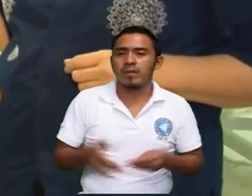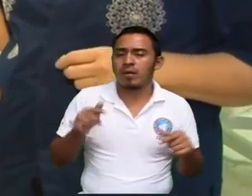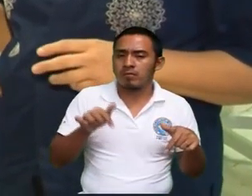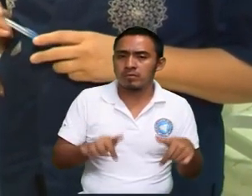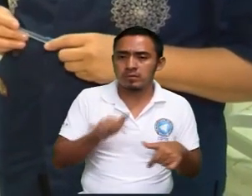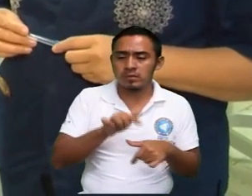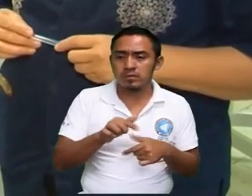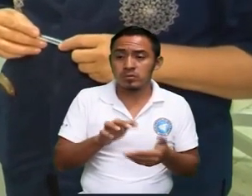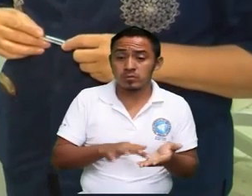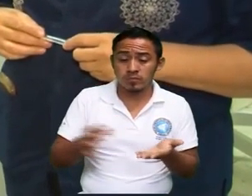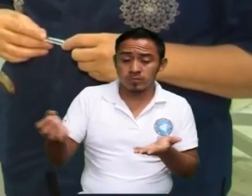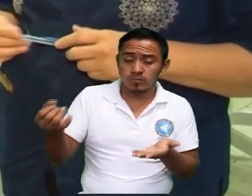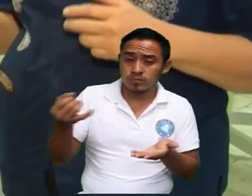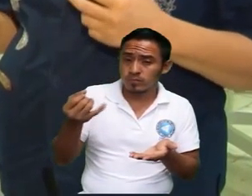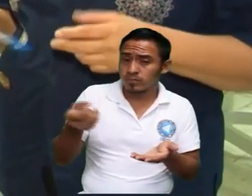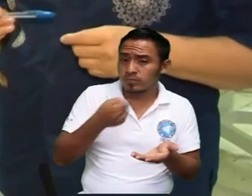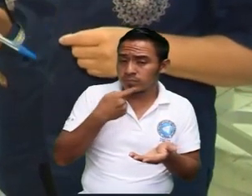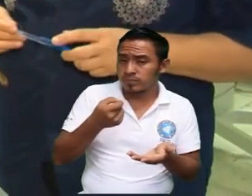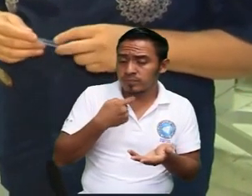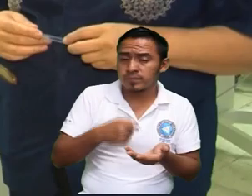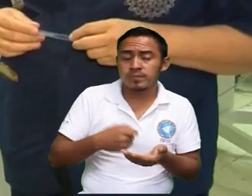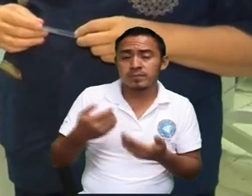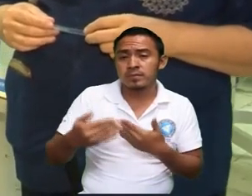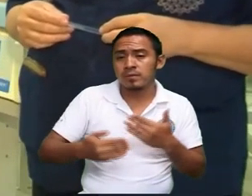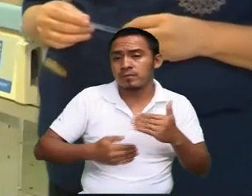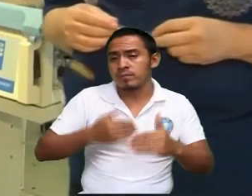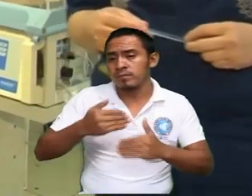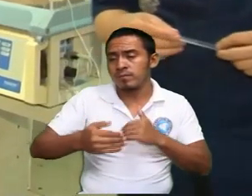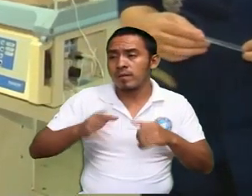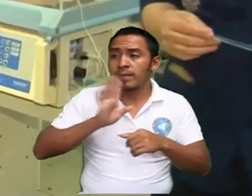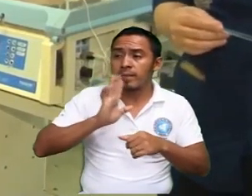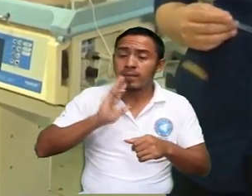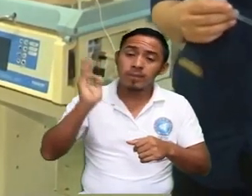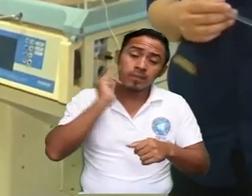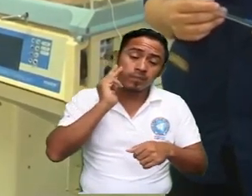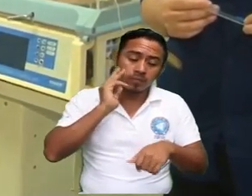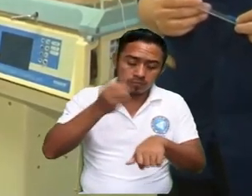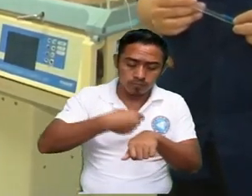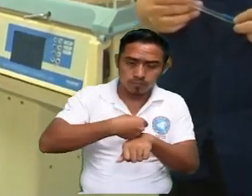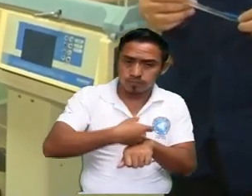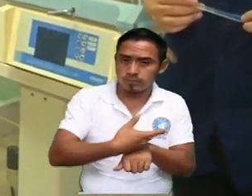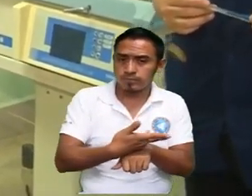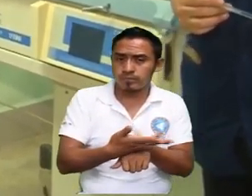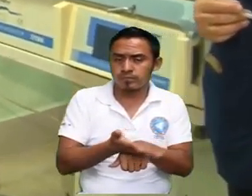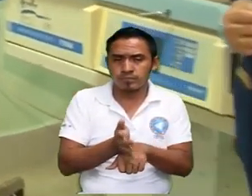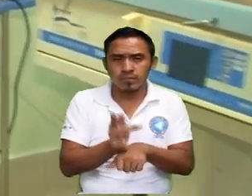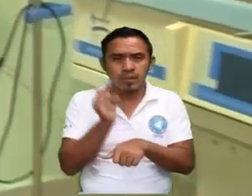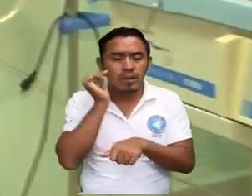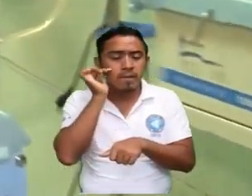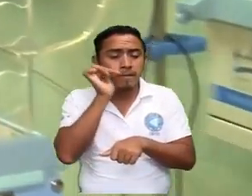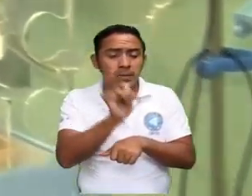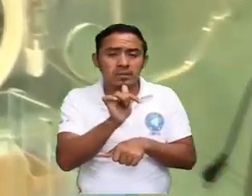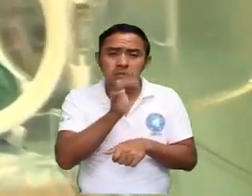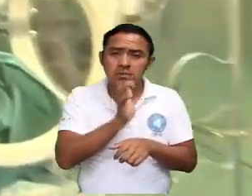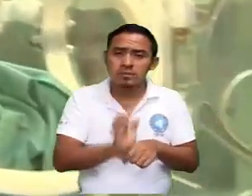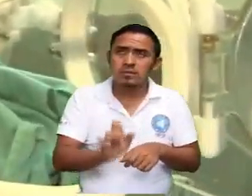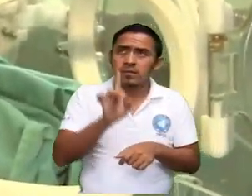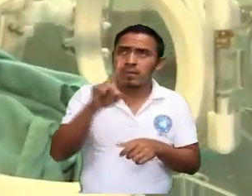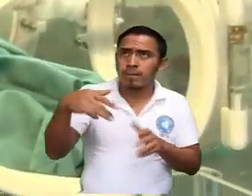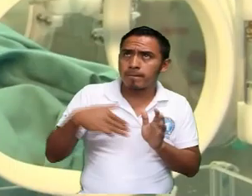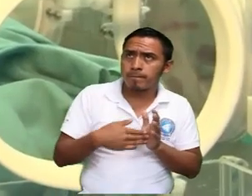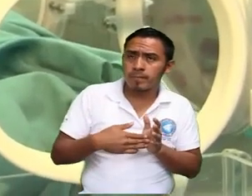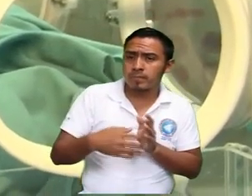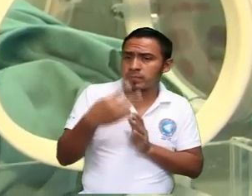Ahorita están con medicación y ya estamos en el proceso de consejería con las madres. Por ejemplo, este niño dice que pesó